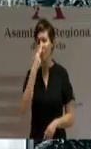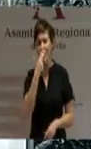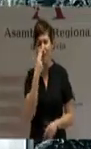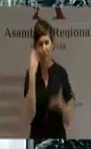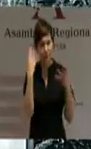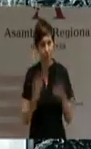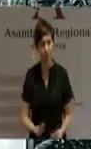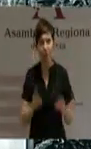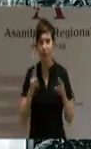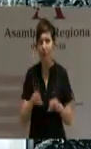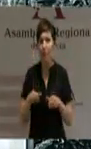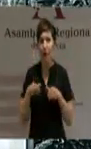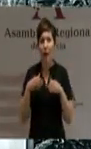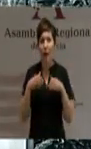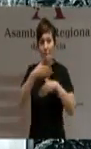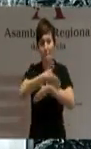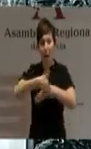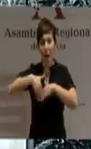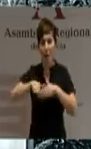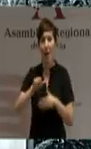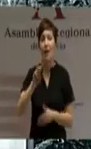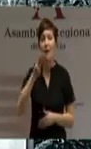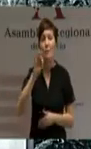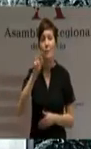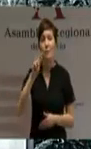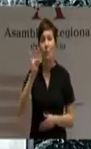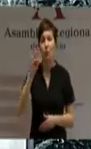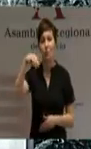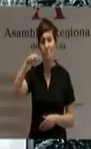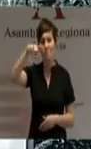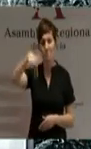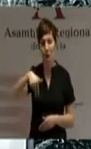regeneración de la bahía de Portmán. ¡Qué mala memoria tienen algunos!